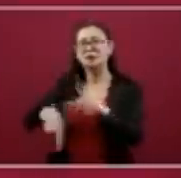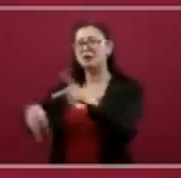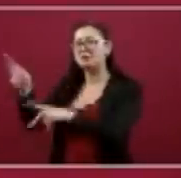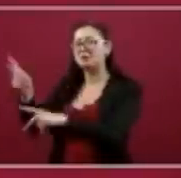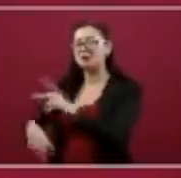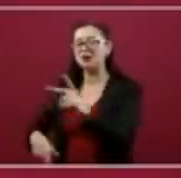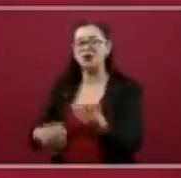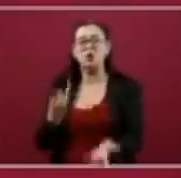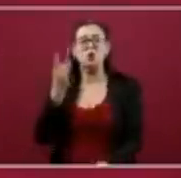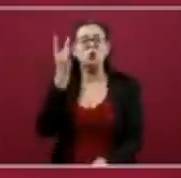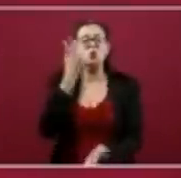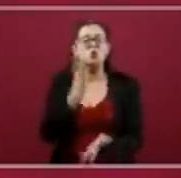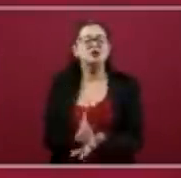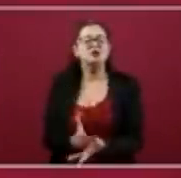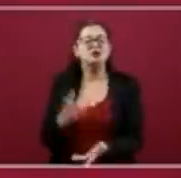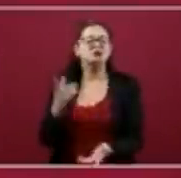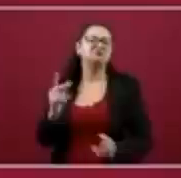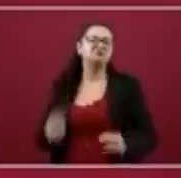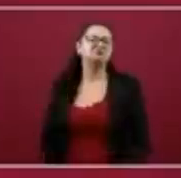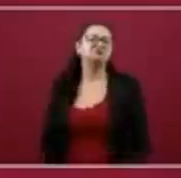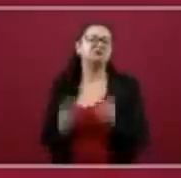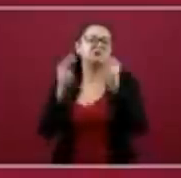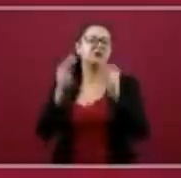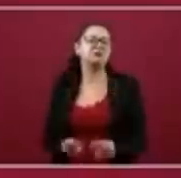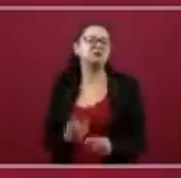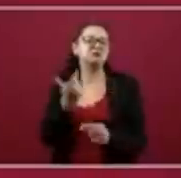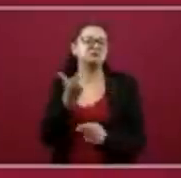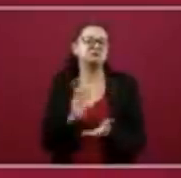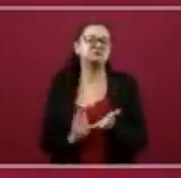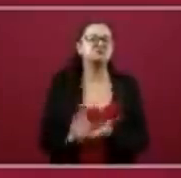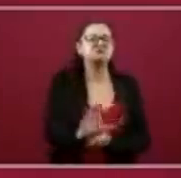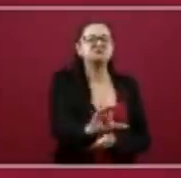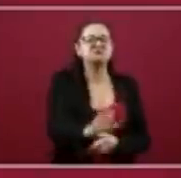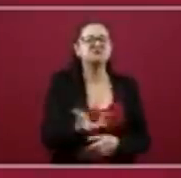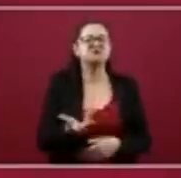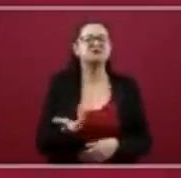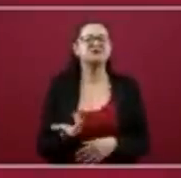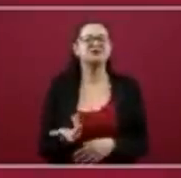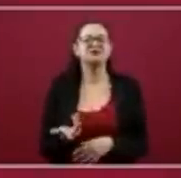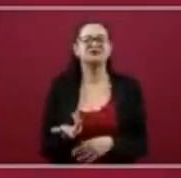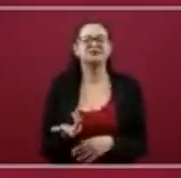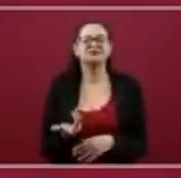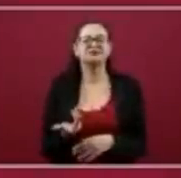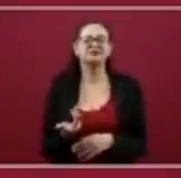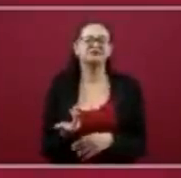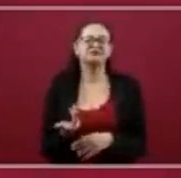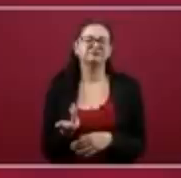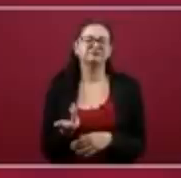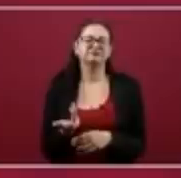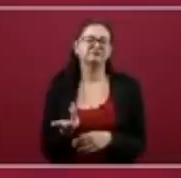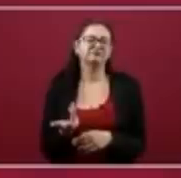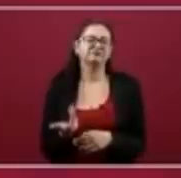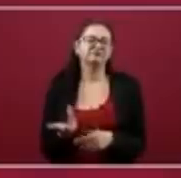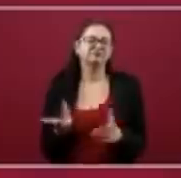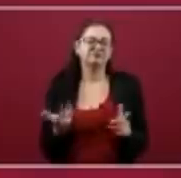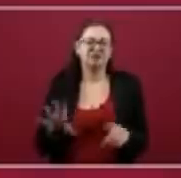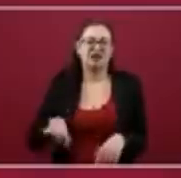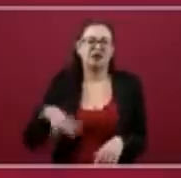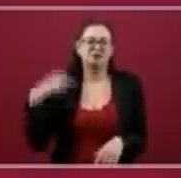solo por el negocio, solo por sacar